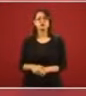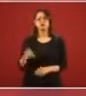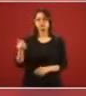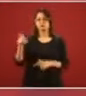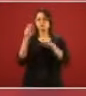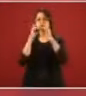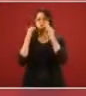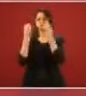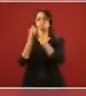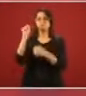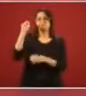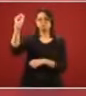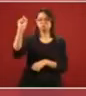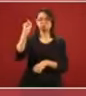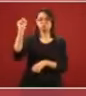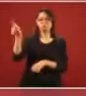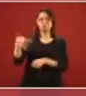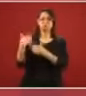organización sindical,